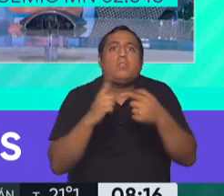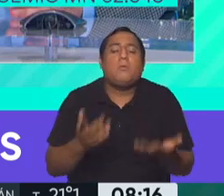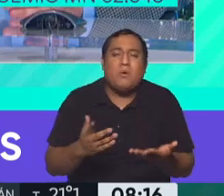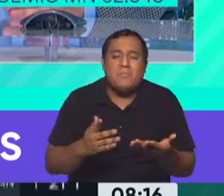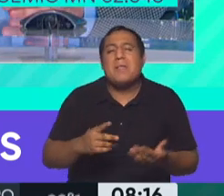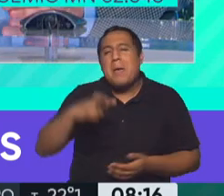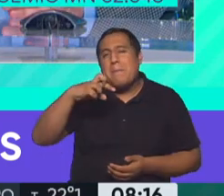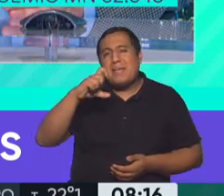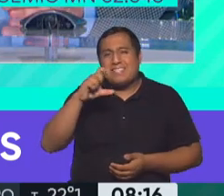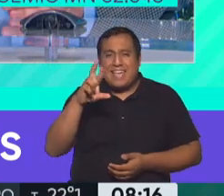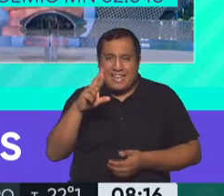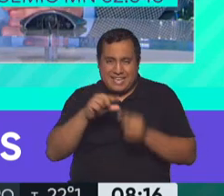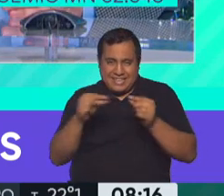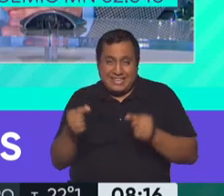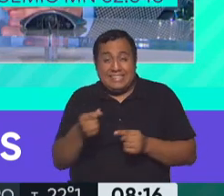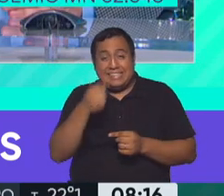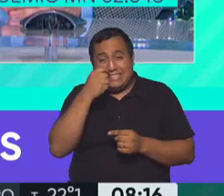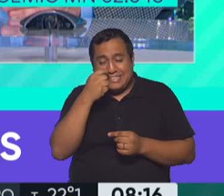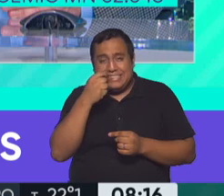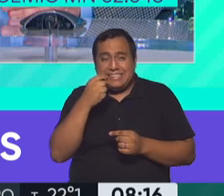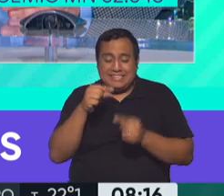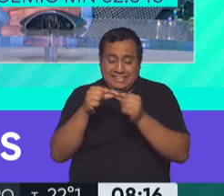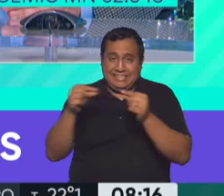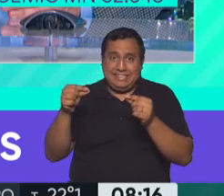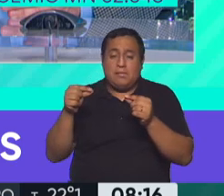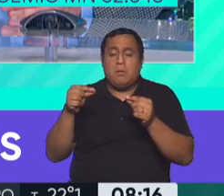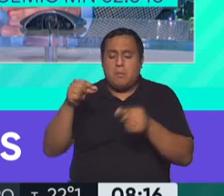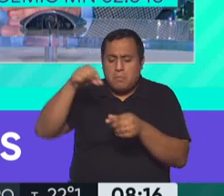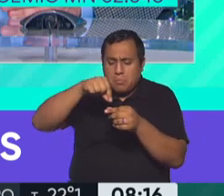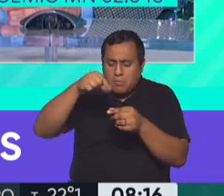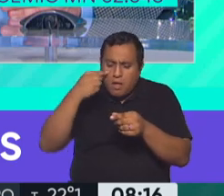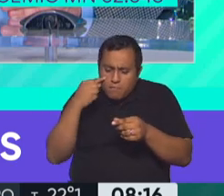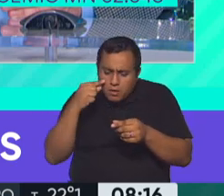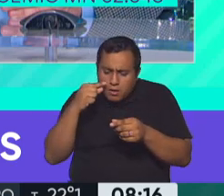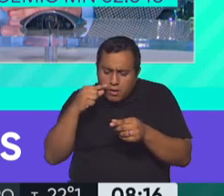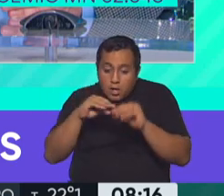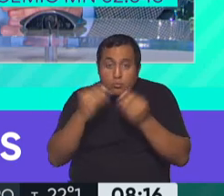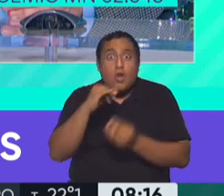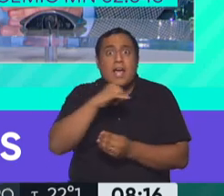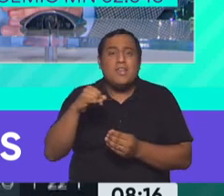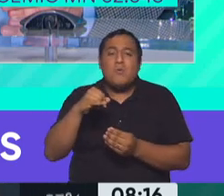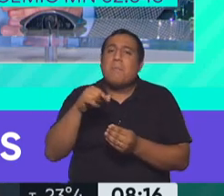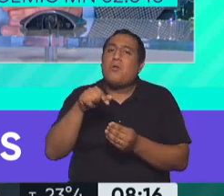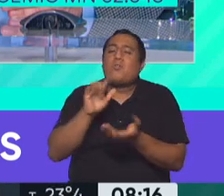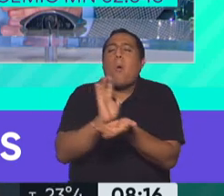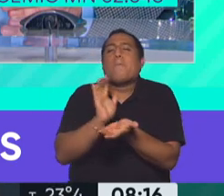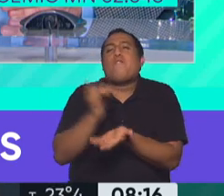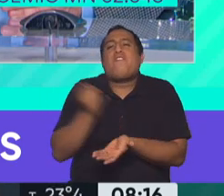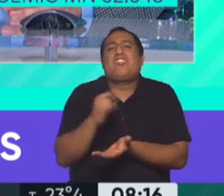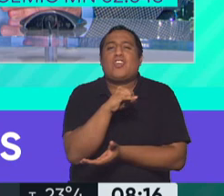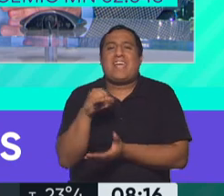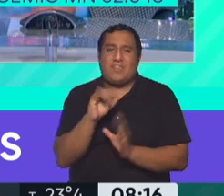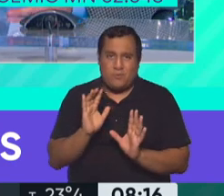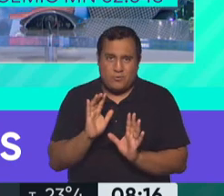son bastante sensibles hay veces que pueden dar negativo y dar un falso tío entonces si una persona tiene síntomas